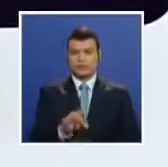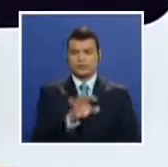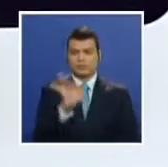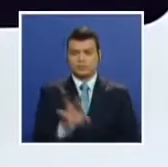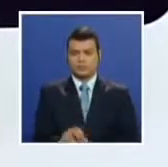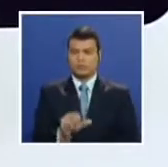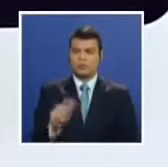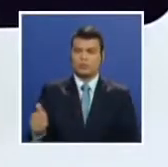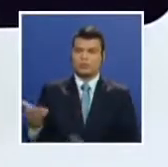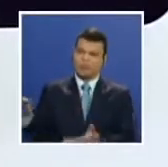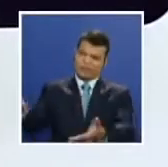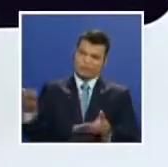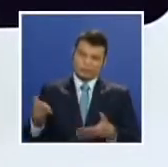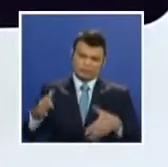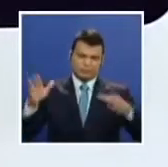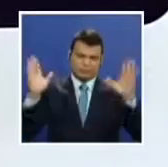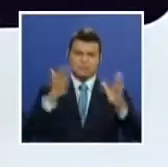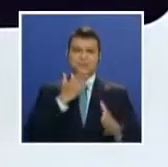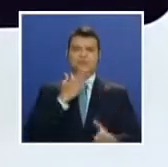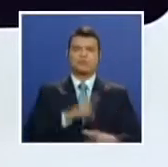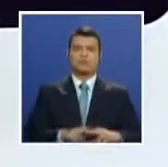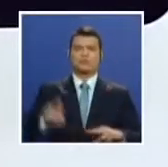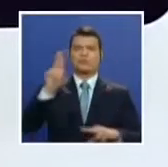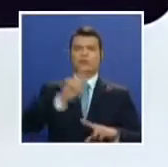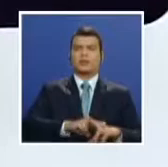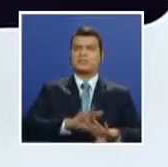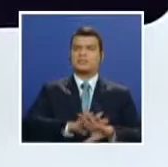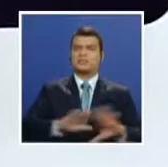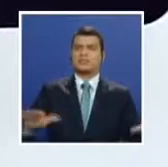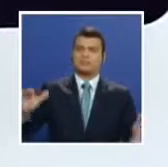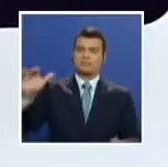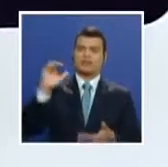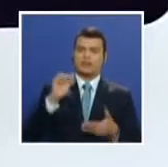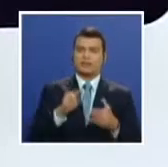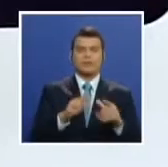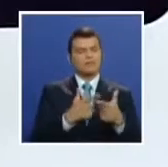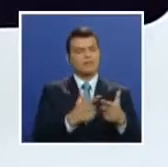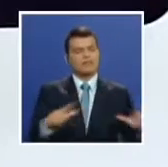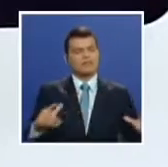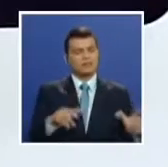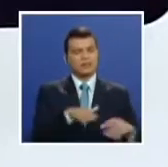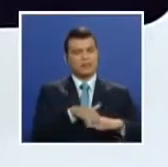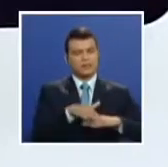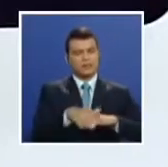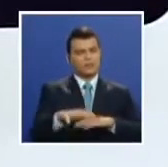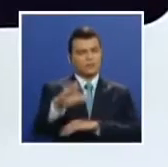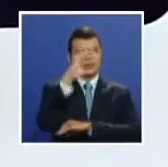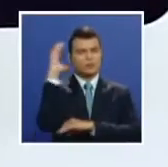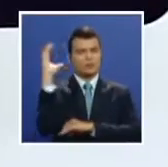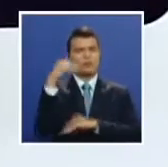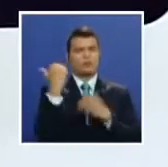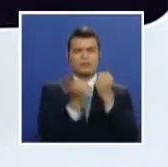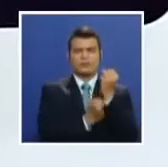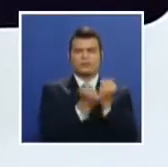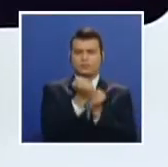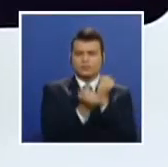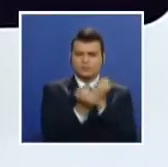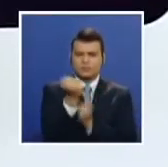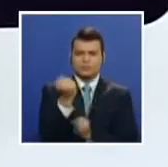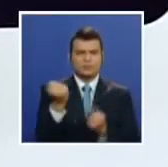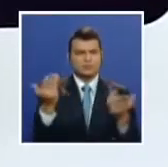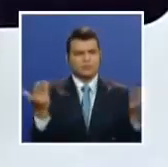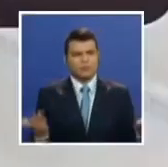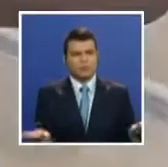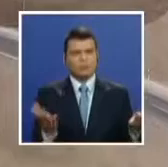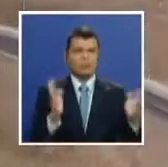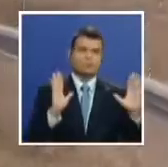que entre el azúcar de una forma mucho más libre qué efectos traerá para nuestro país para la industria de azucarera y panelera